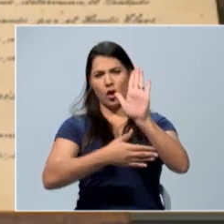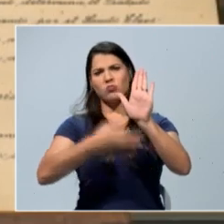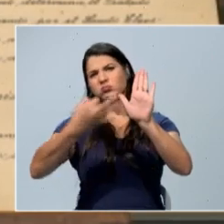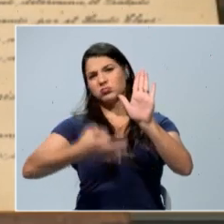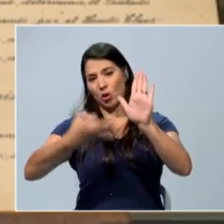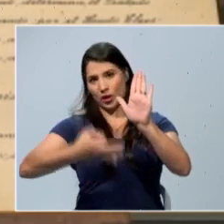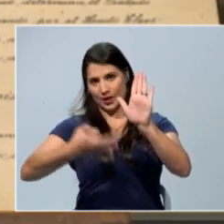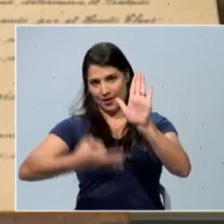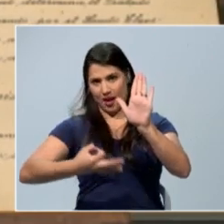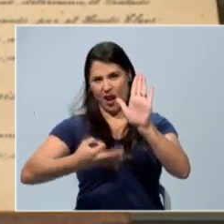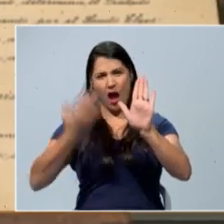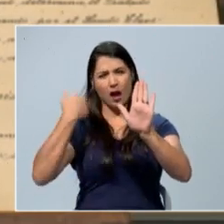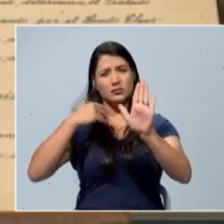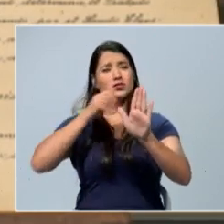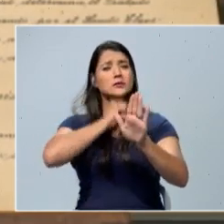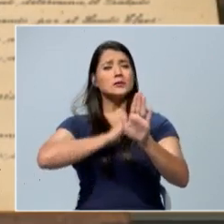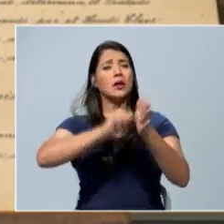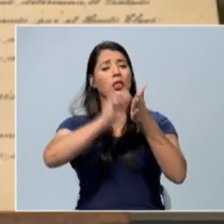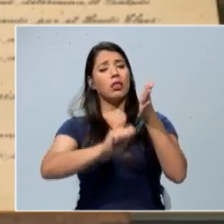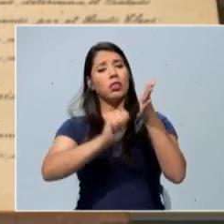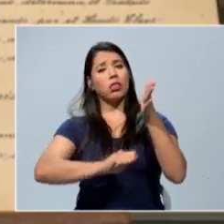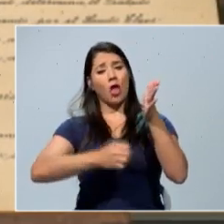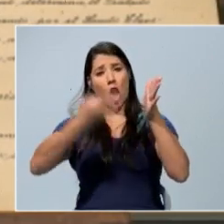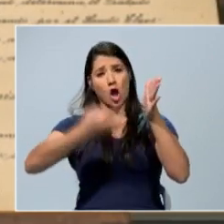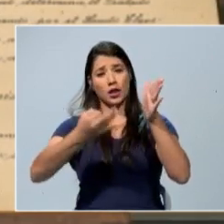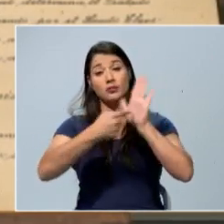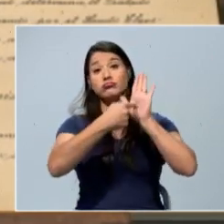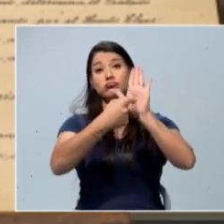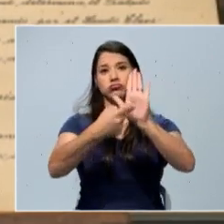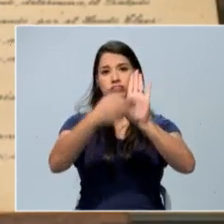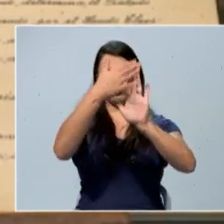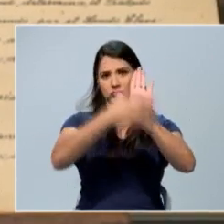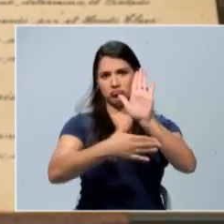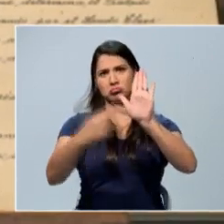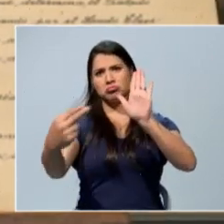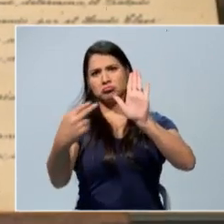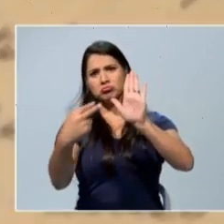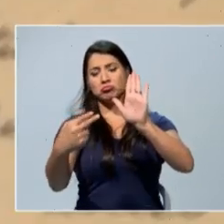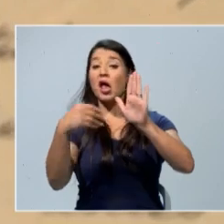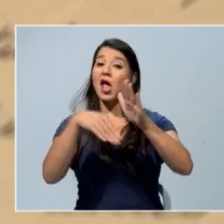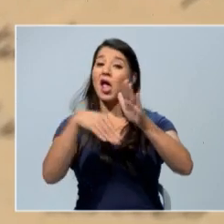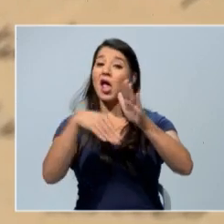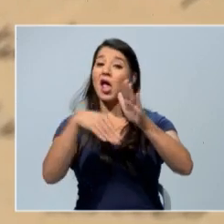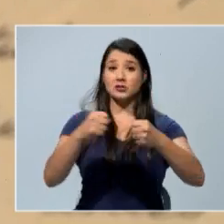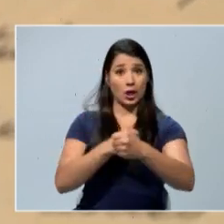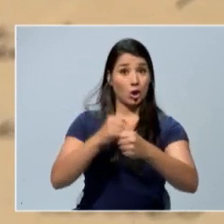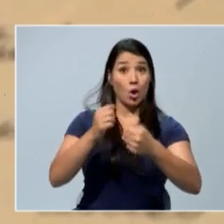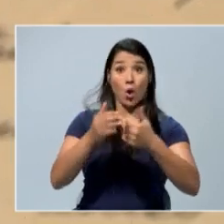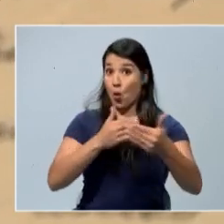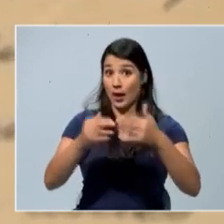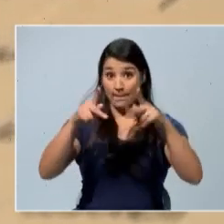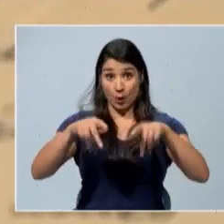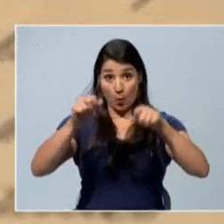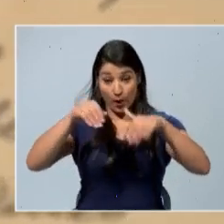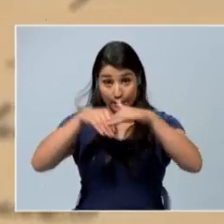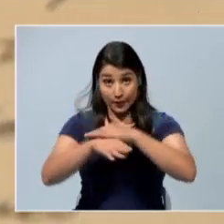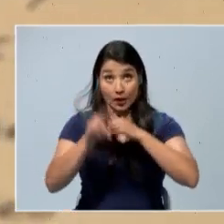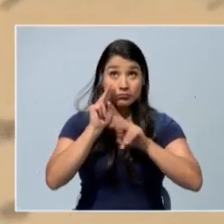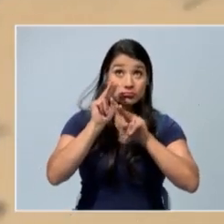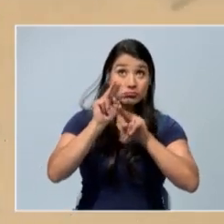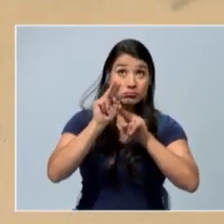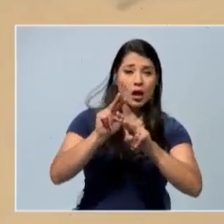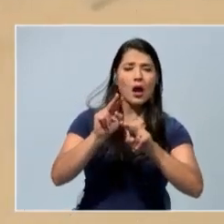Política original, está en uno de los salones legislativos, y aclarar que está abierta al público para que puedan asistir a